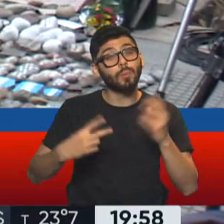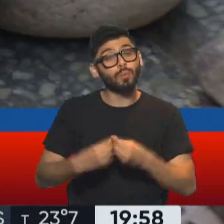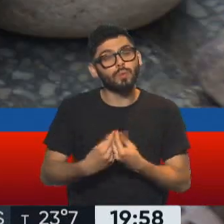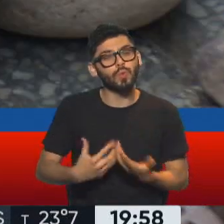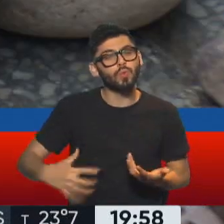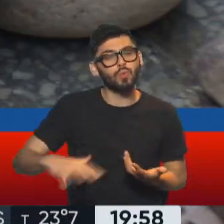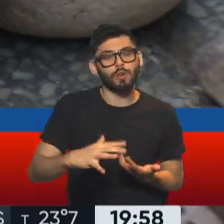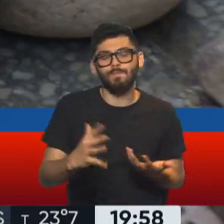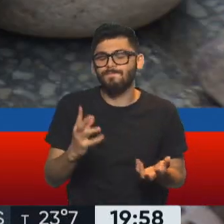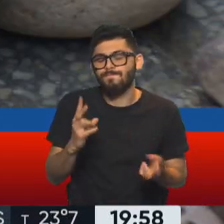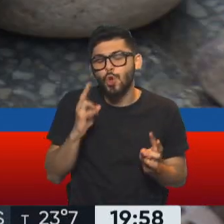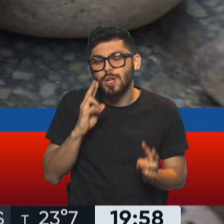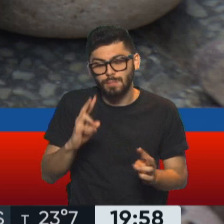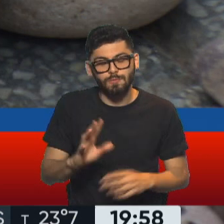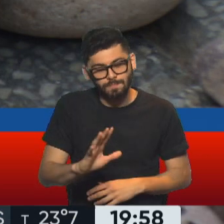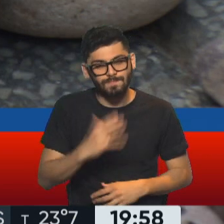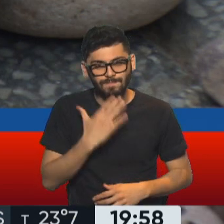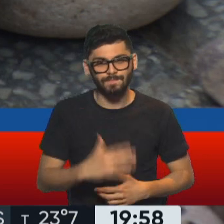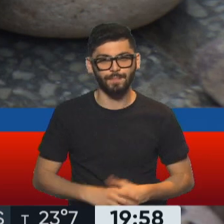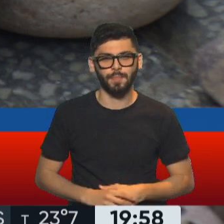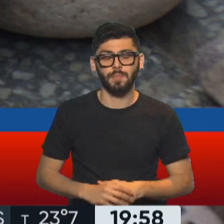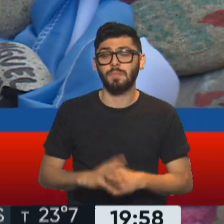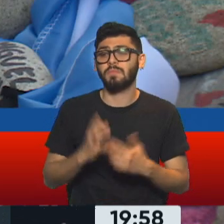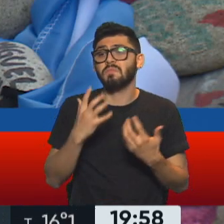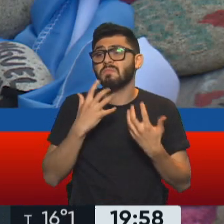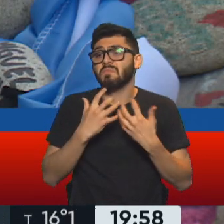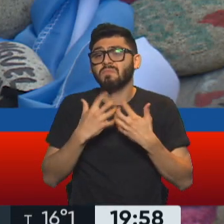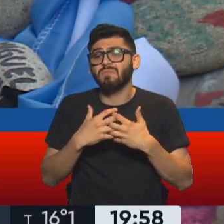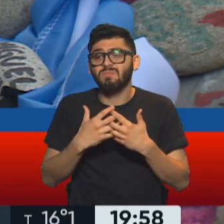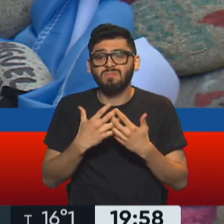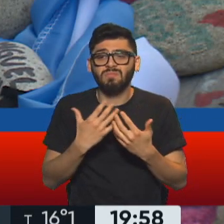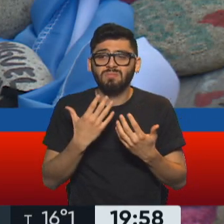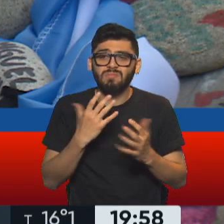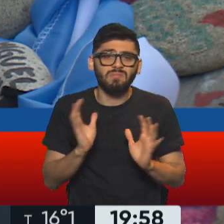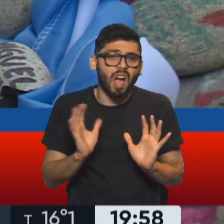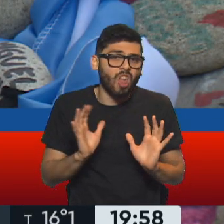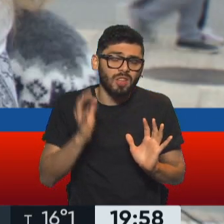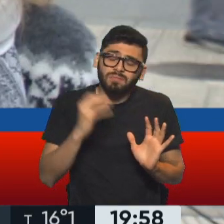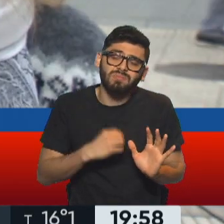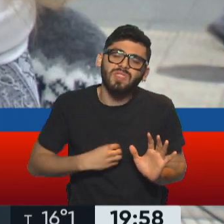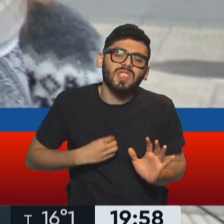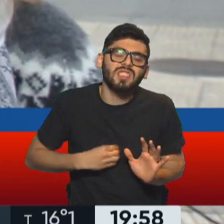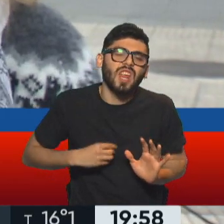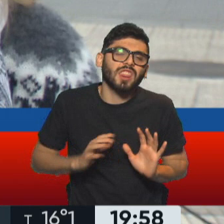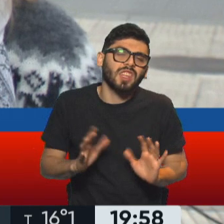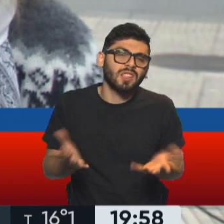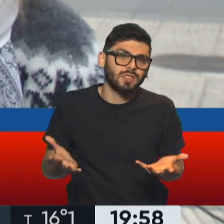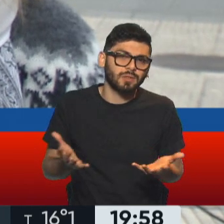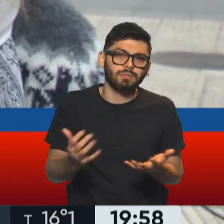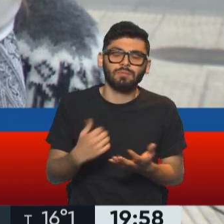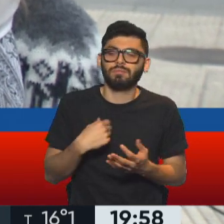simple, con respeto. No hay mucho para reflexionar, nada más que sentir y escuchar,